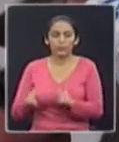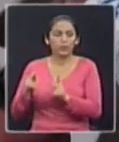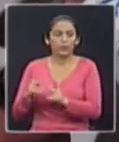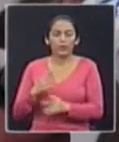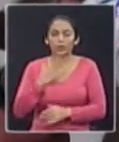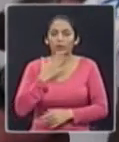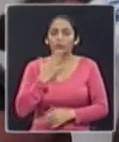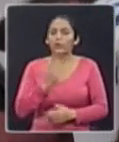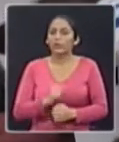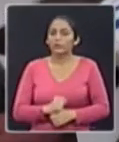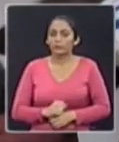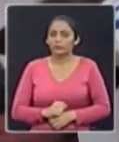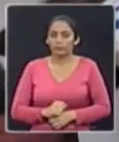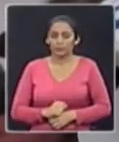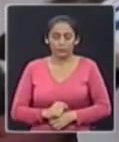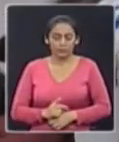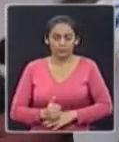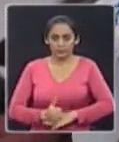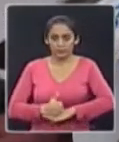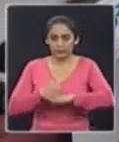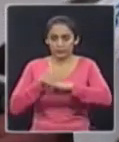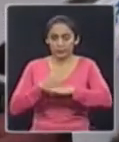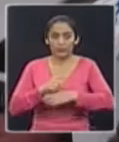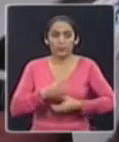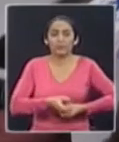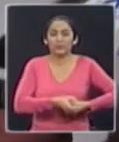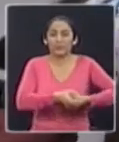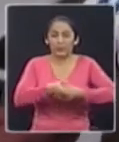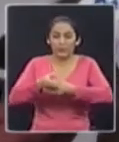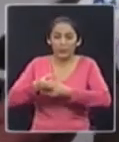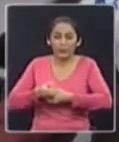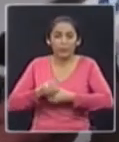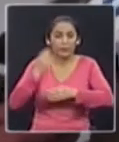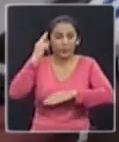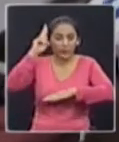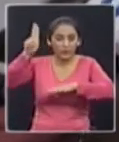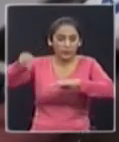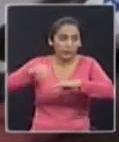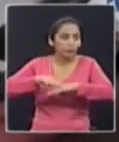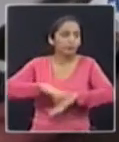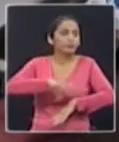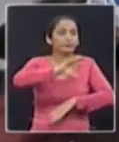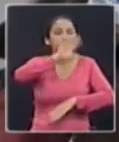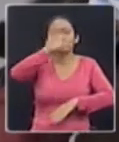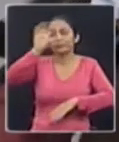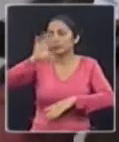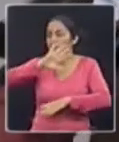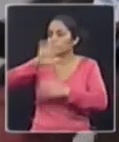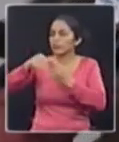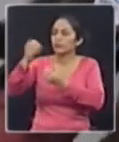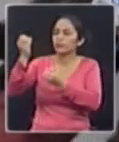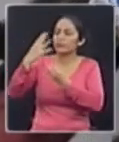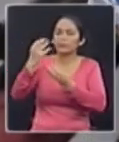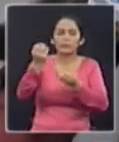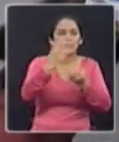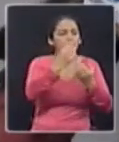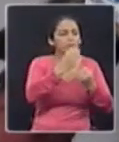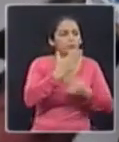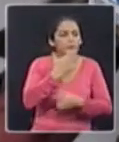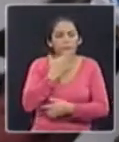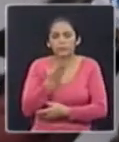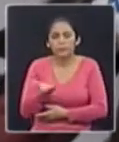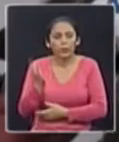información de los cuerpos de bomberos a nivel nacional, conociendo un poco cuáles son los temas que generan